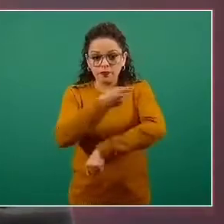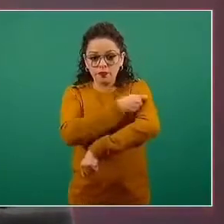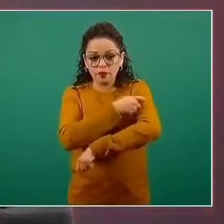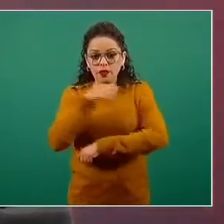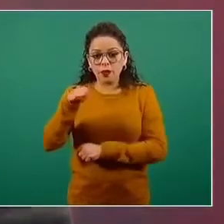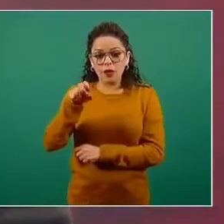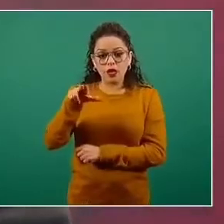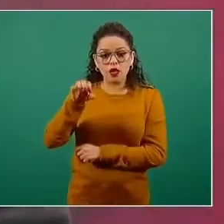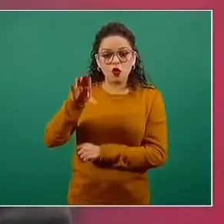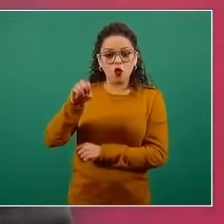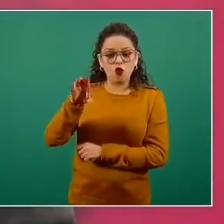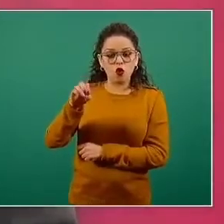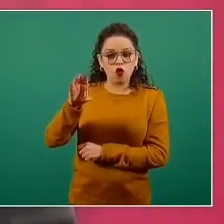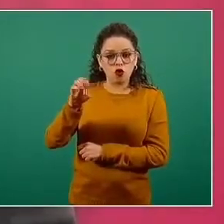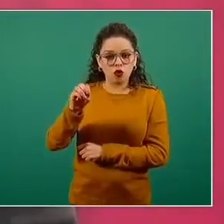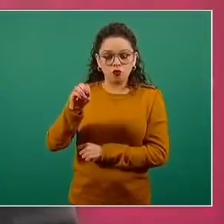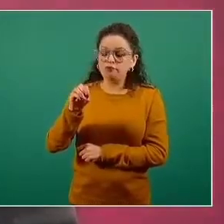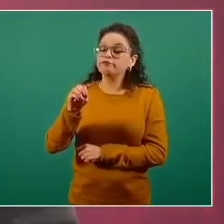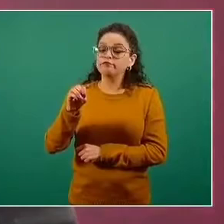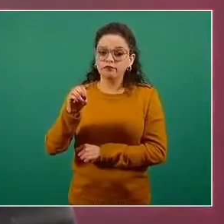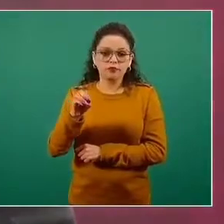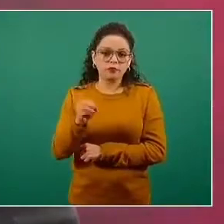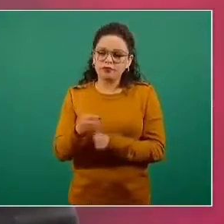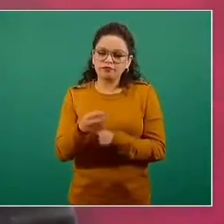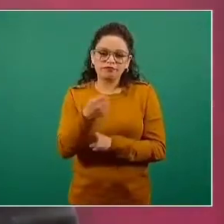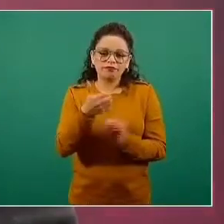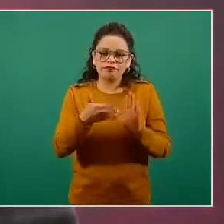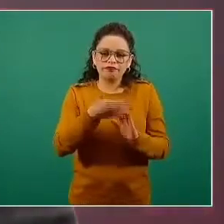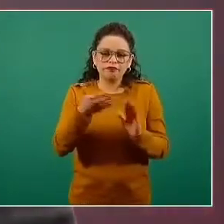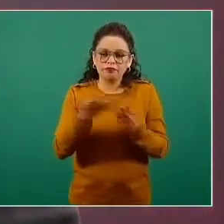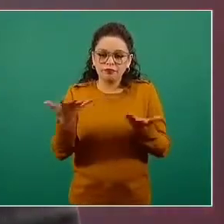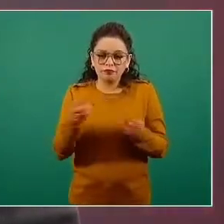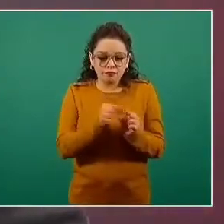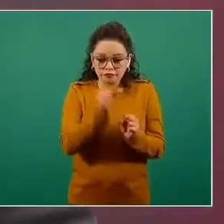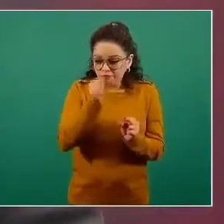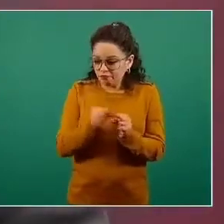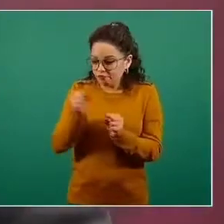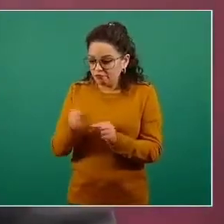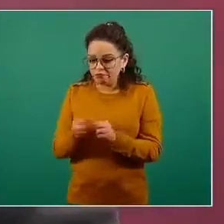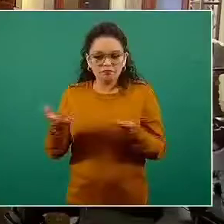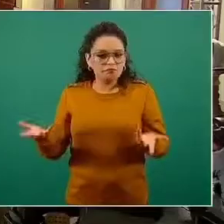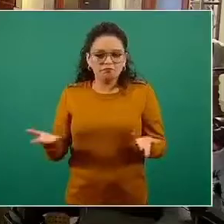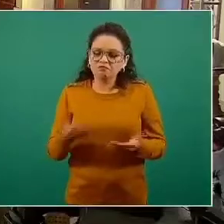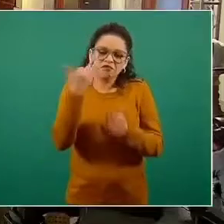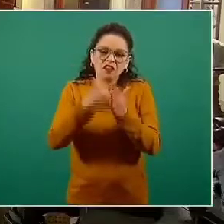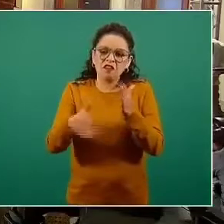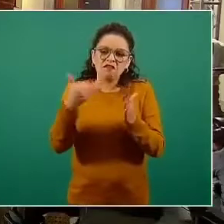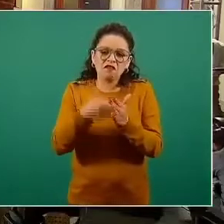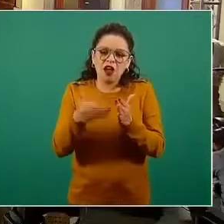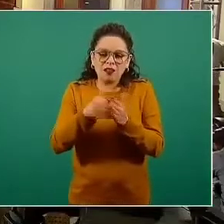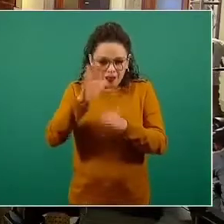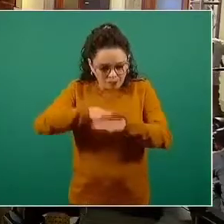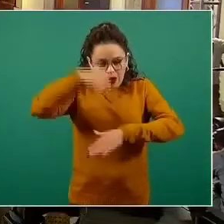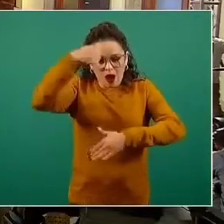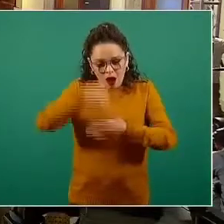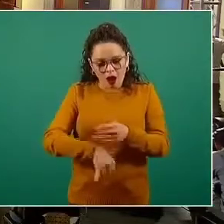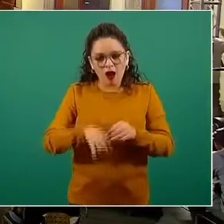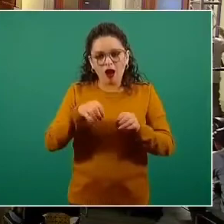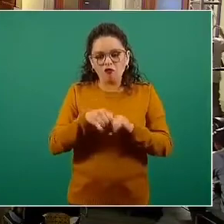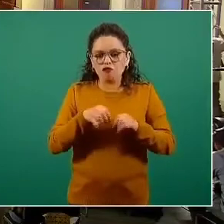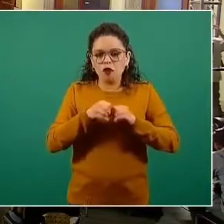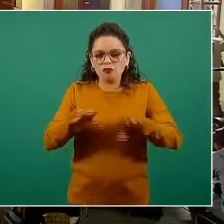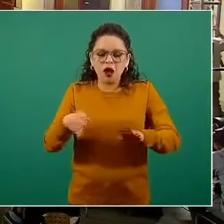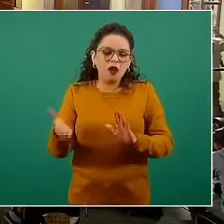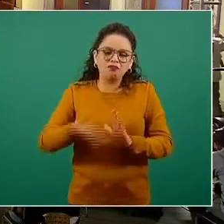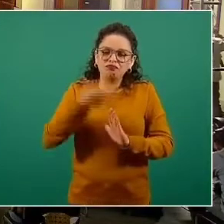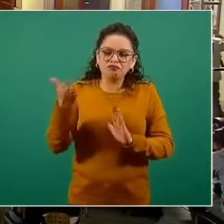meningococo. Entonces, son muy pocos eventos, estadísticamente son datos muy poco robustos. Entonces, lo que se está en espera